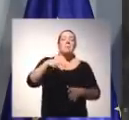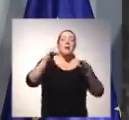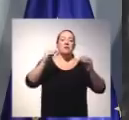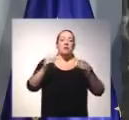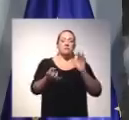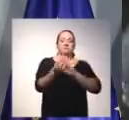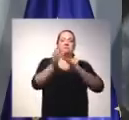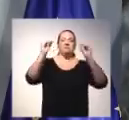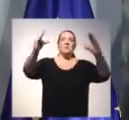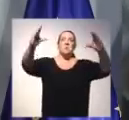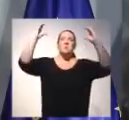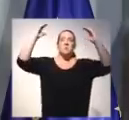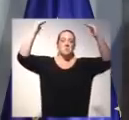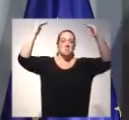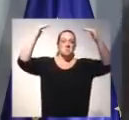no influirán